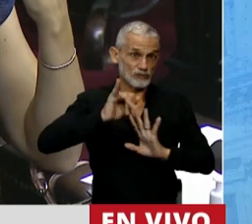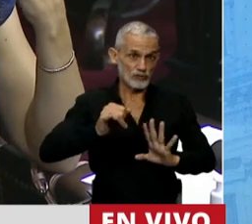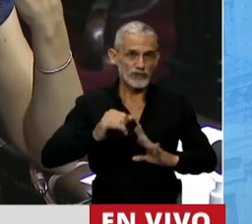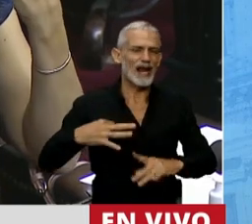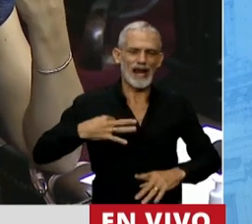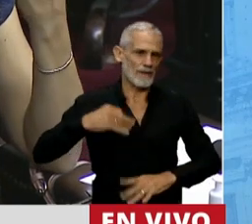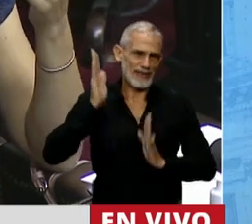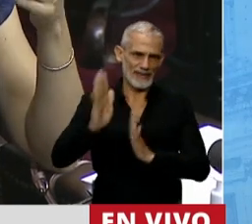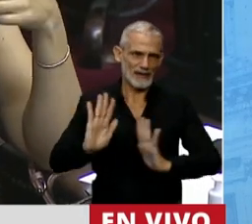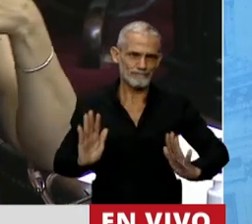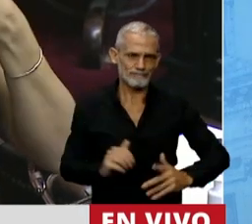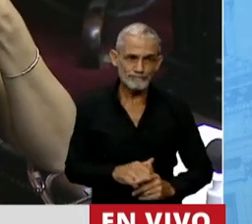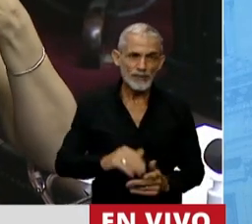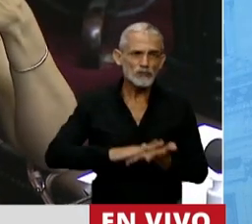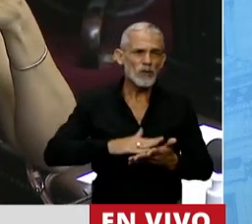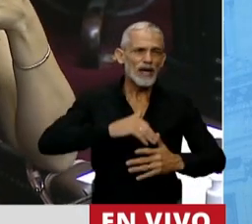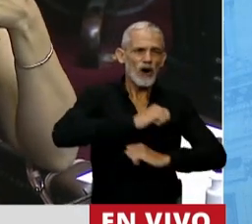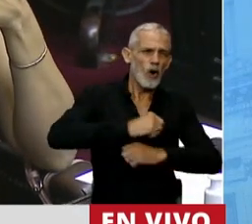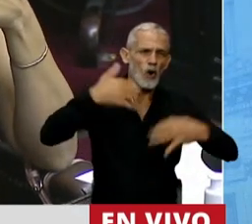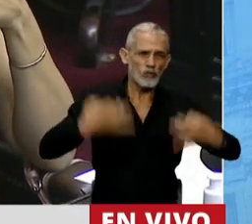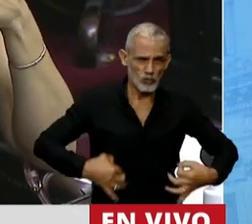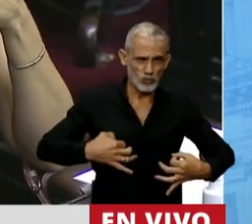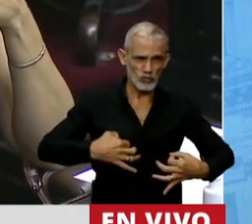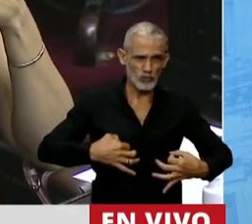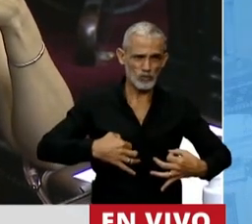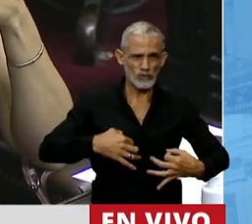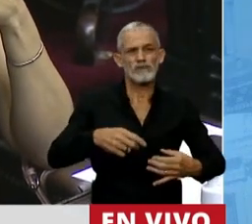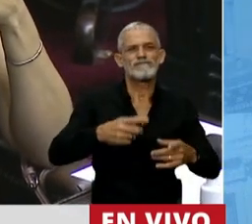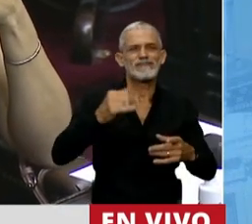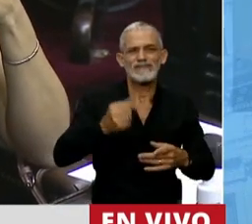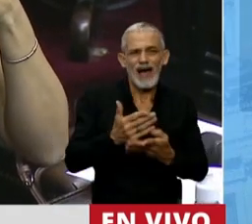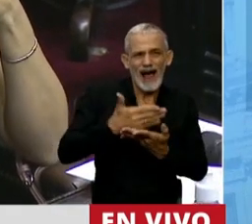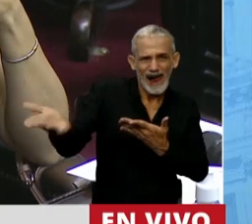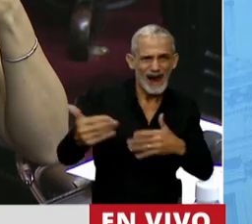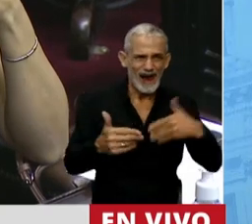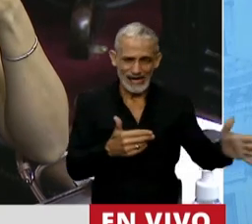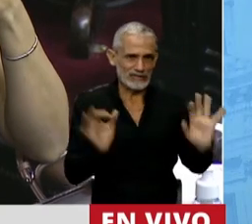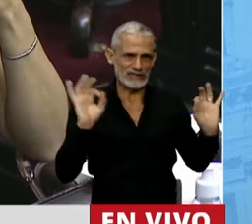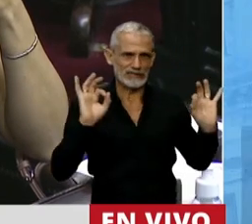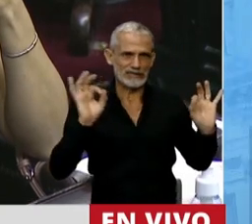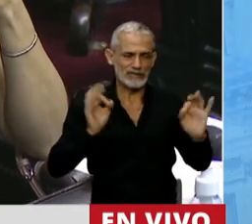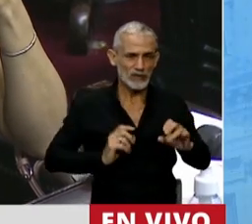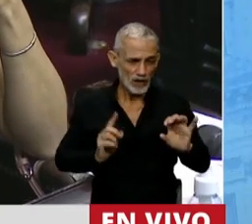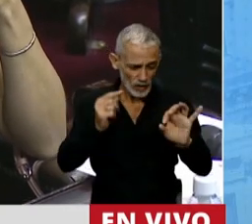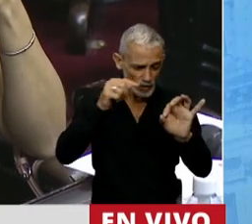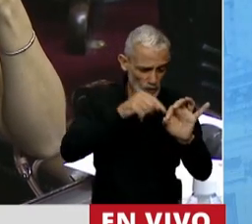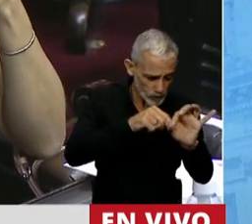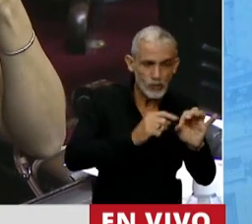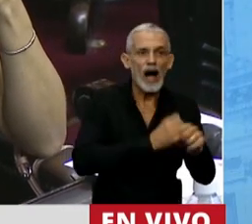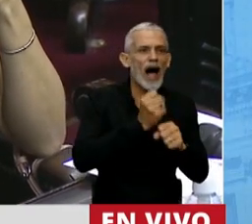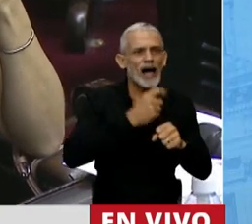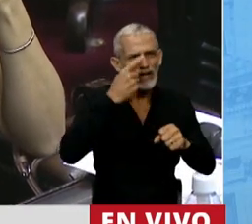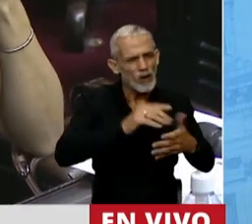vida humana, sobre la dignidad y sin dejar a nadie afuera, desde la concepción hasta el